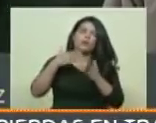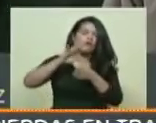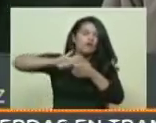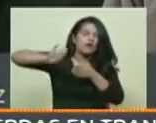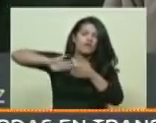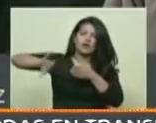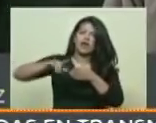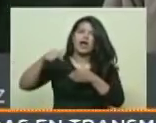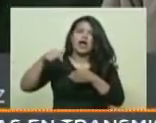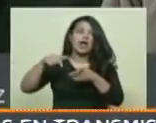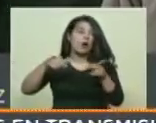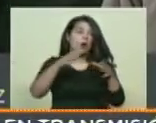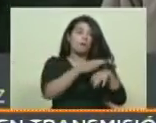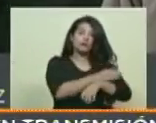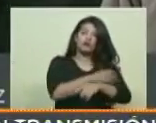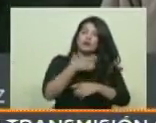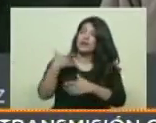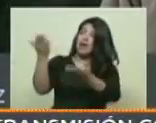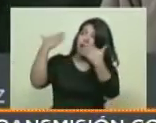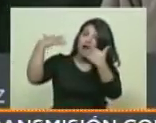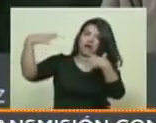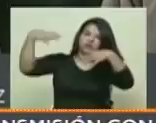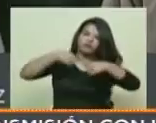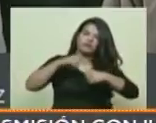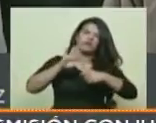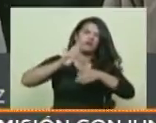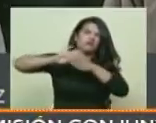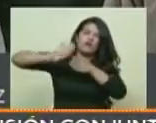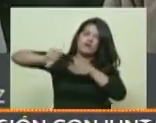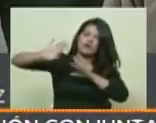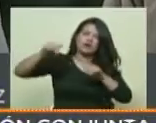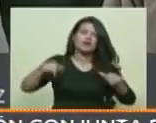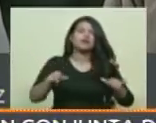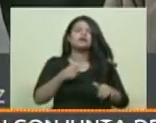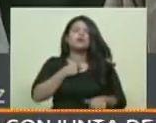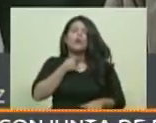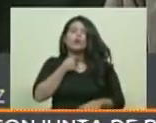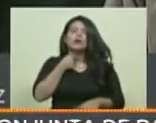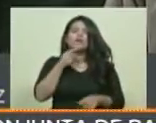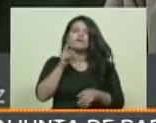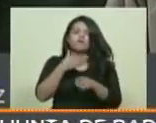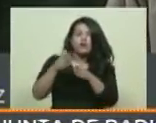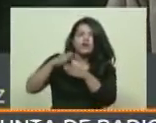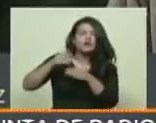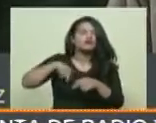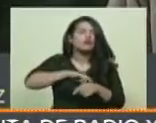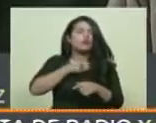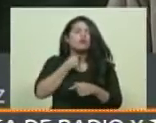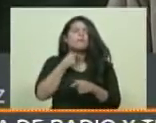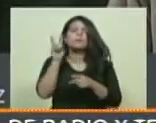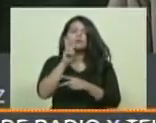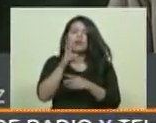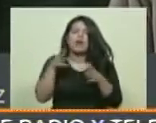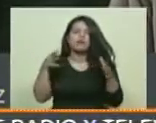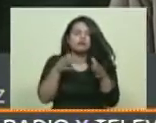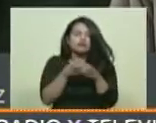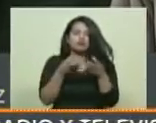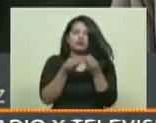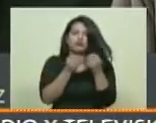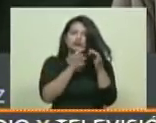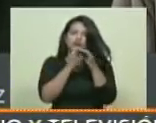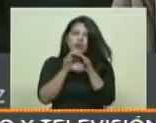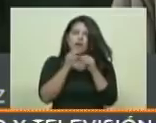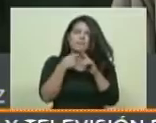pide la oposición venezolana para nuestra patria. Es un momento para el encuentro entre los venezolanos y las venezolanas, es momento de respeto,